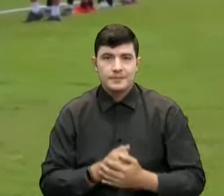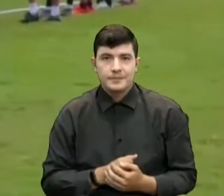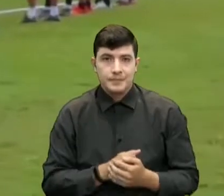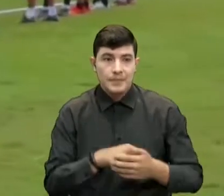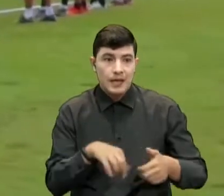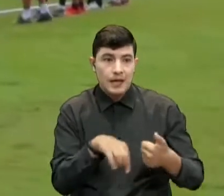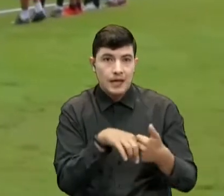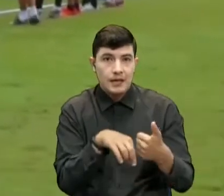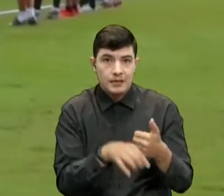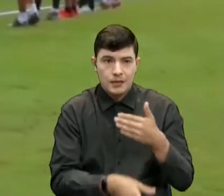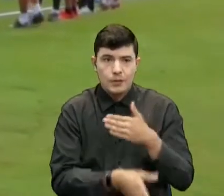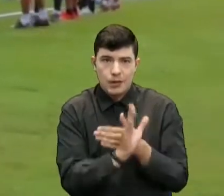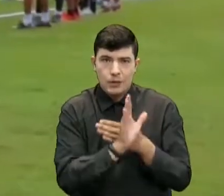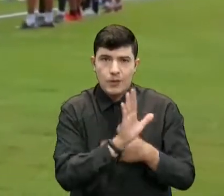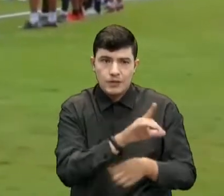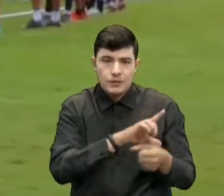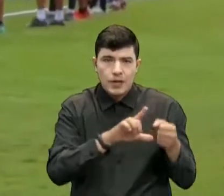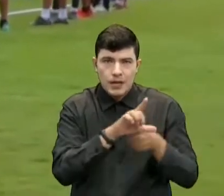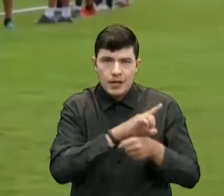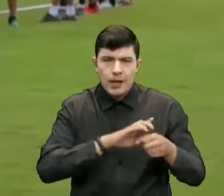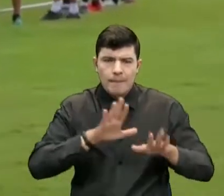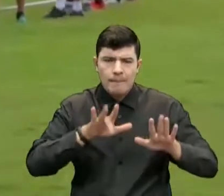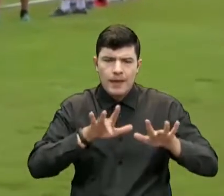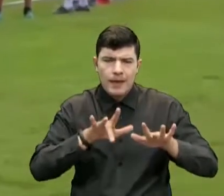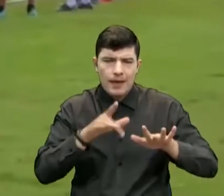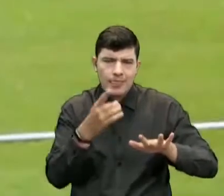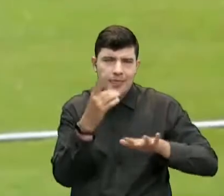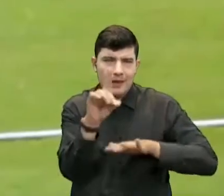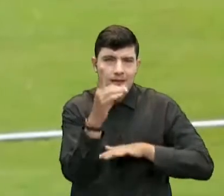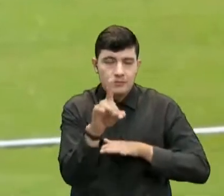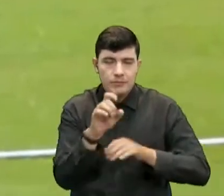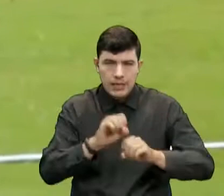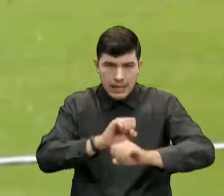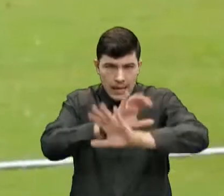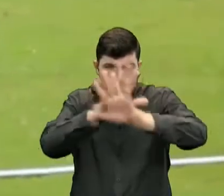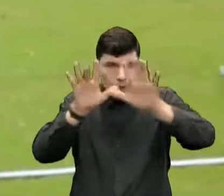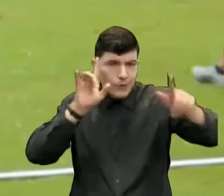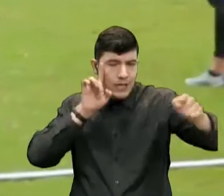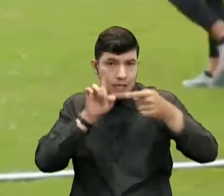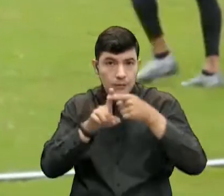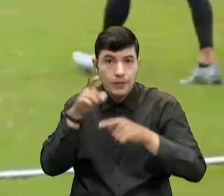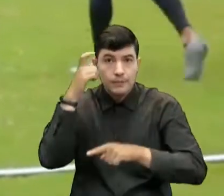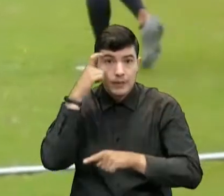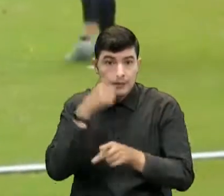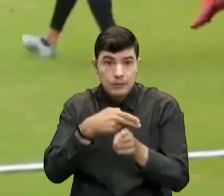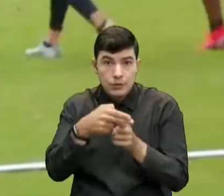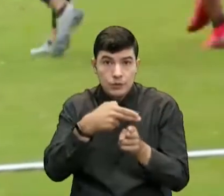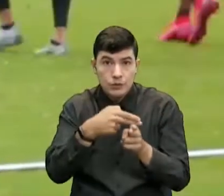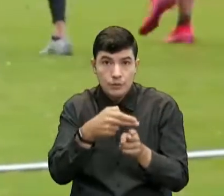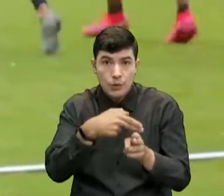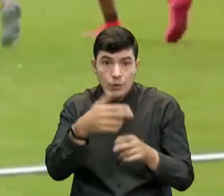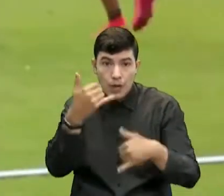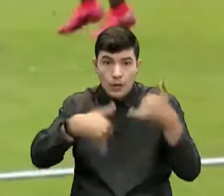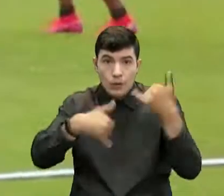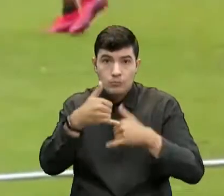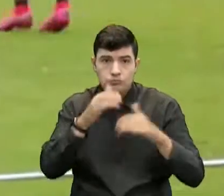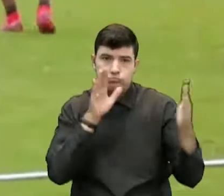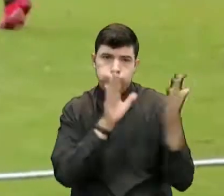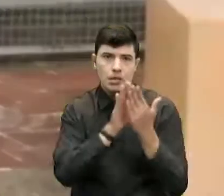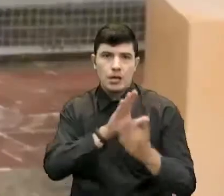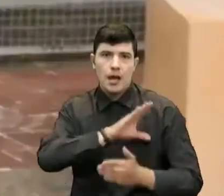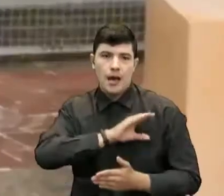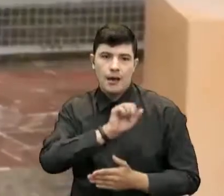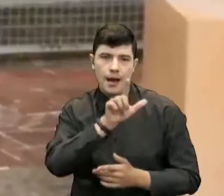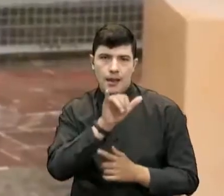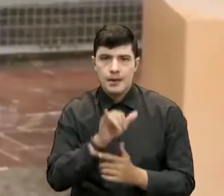Alianza retornó a la liga con pie derecho, pero tiene claro el camino y no se conforma. Ya piensa en Deportivo Cali, su próximo rival. Un rival fuerte